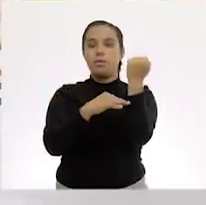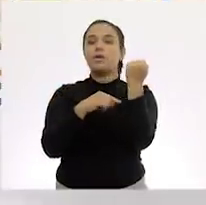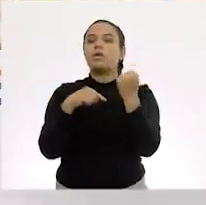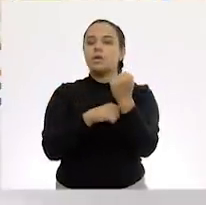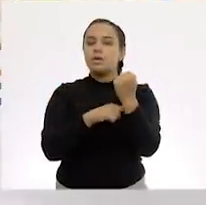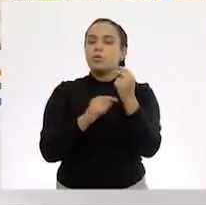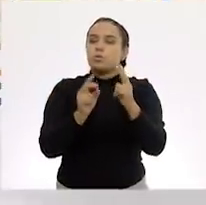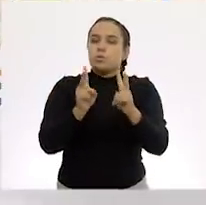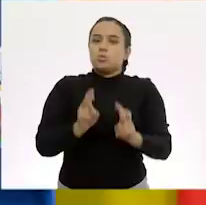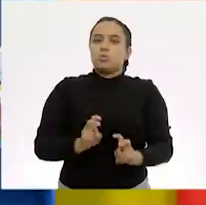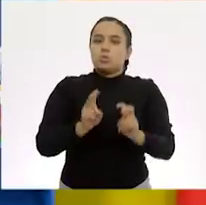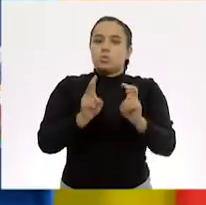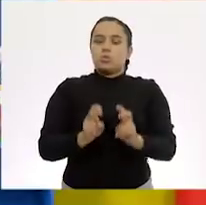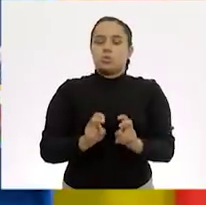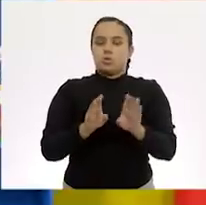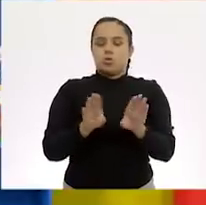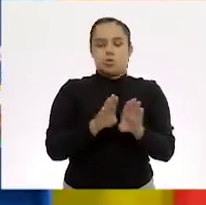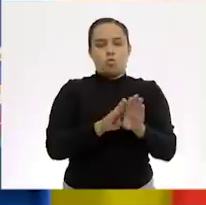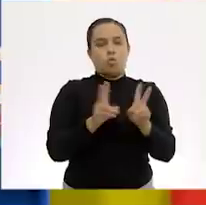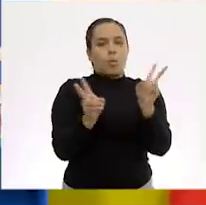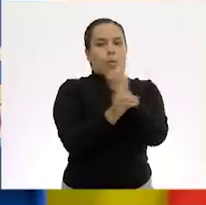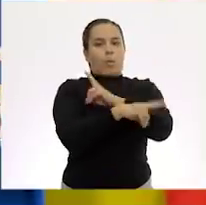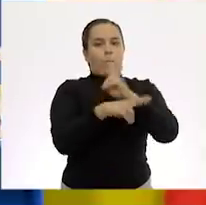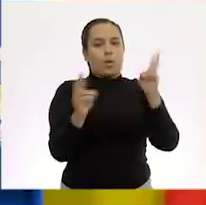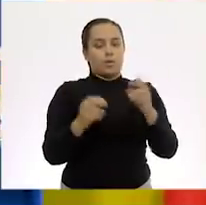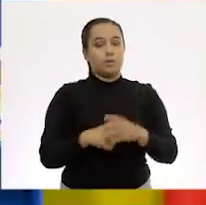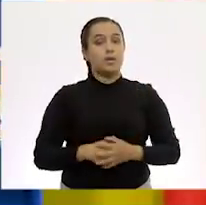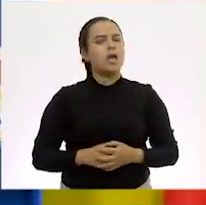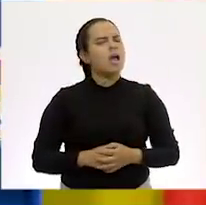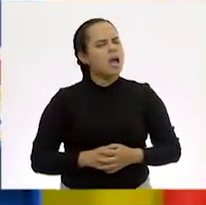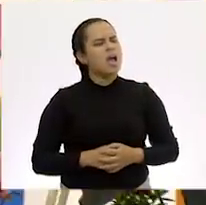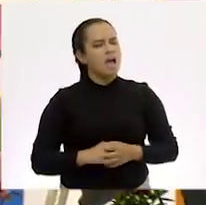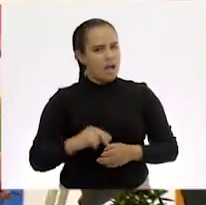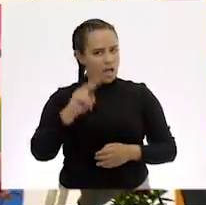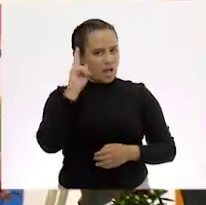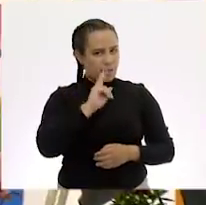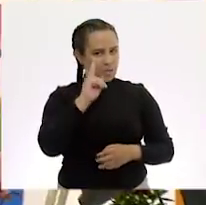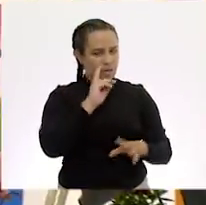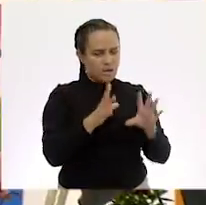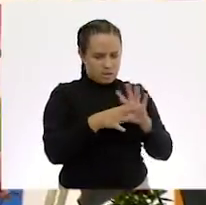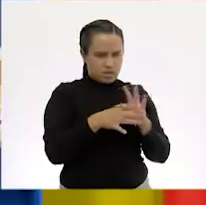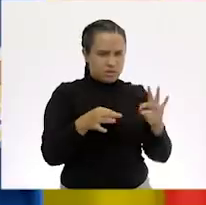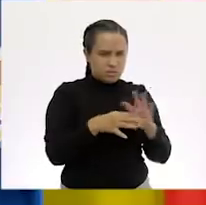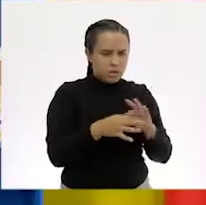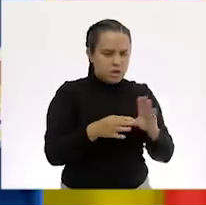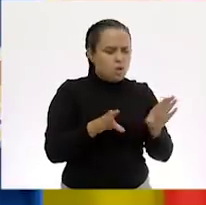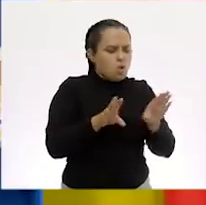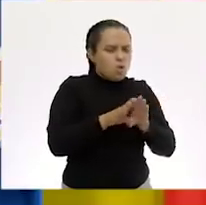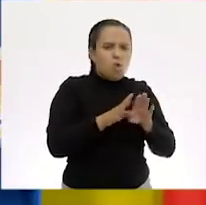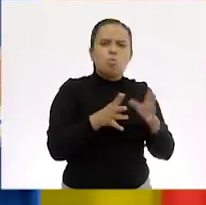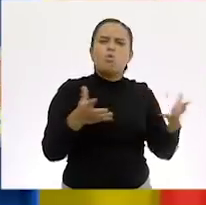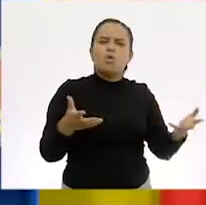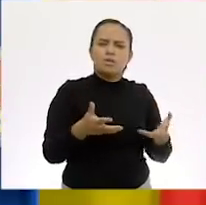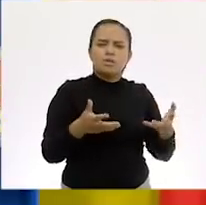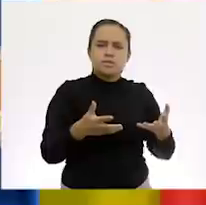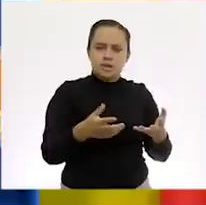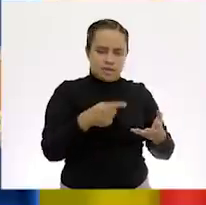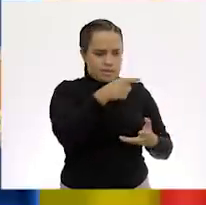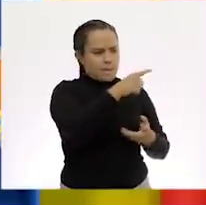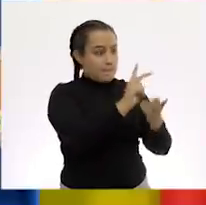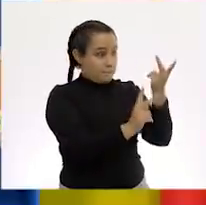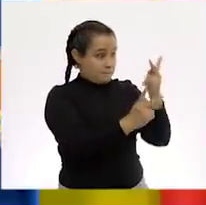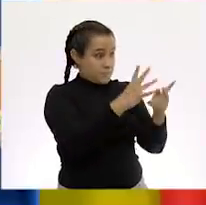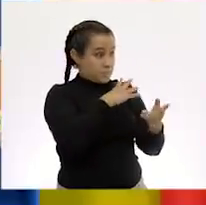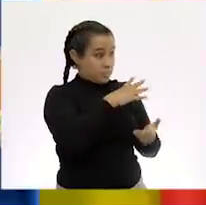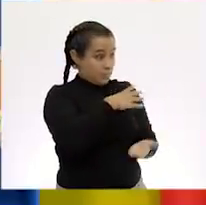ellas capturan todo este dióxido de carbono que está en Oye, el aire. ¿qué te parece si nos explicas entonces este proceso utilizando una de las plantas